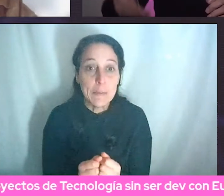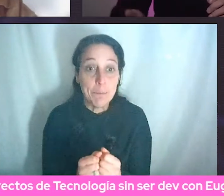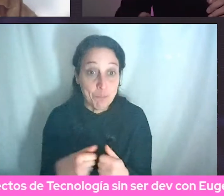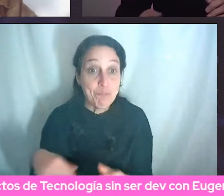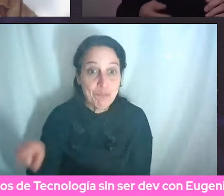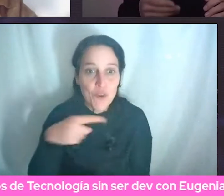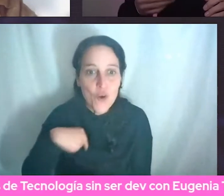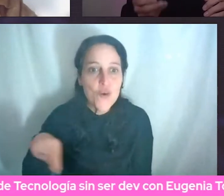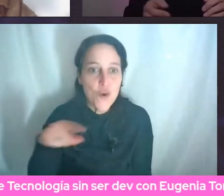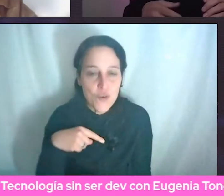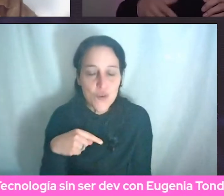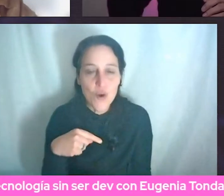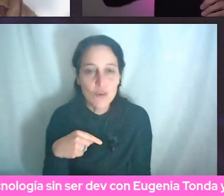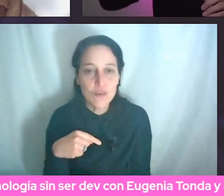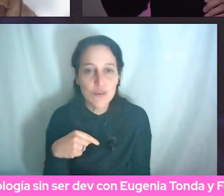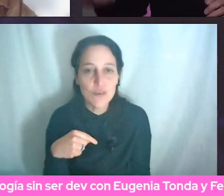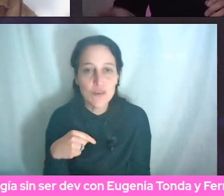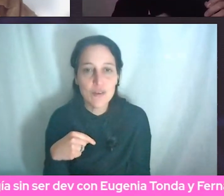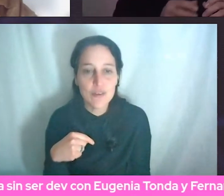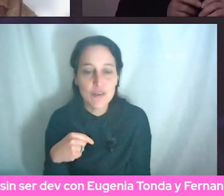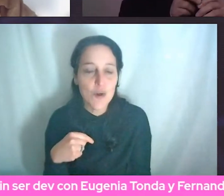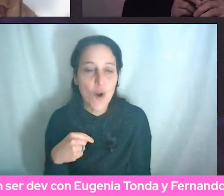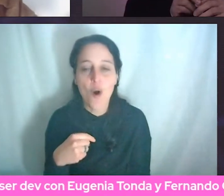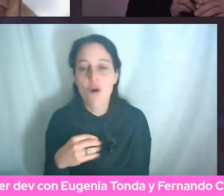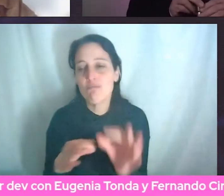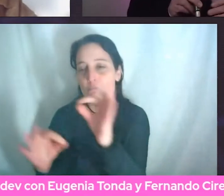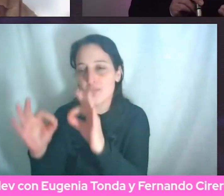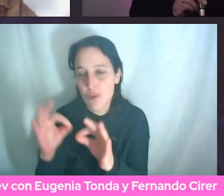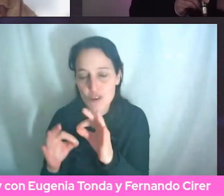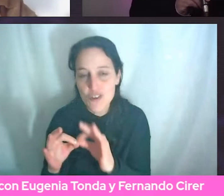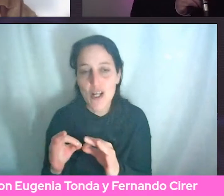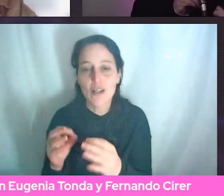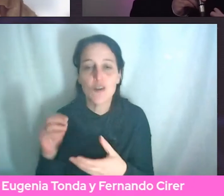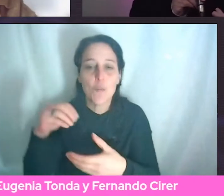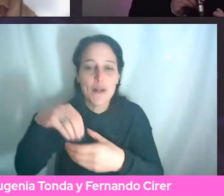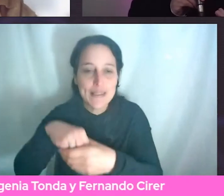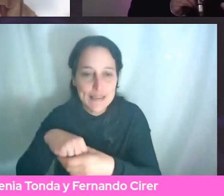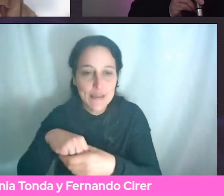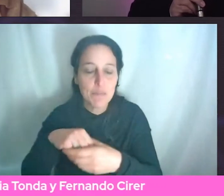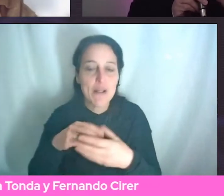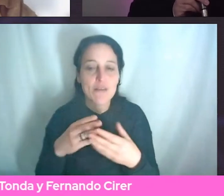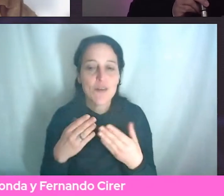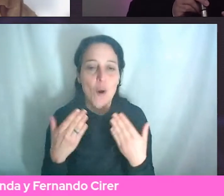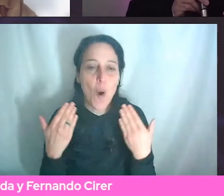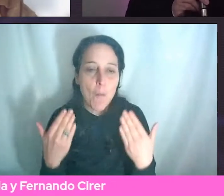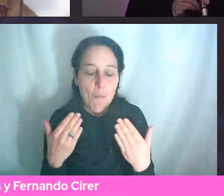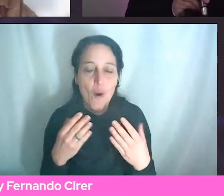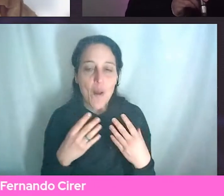valor en cada iteración que tenemos. Entonces, rápidamente ves proyectos